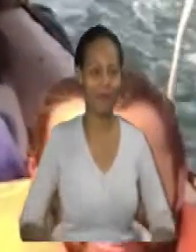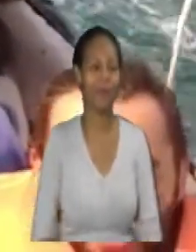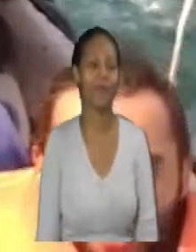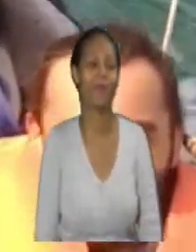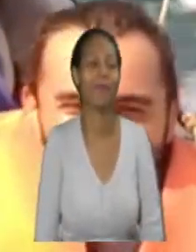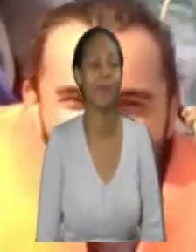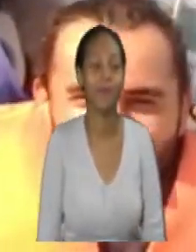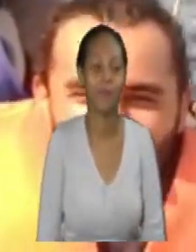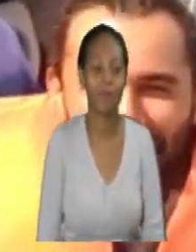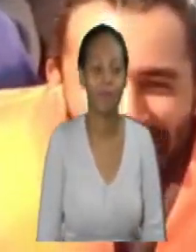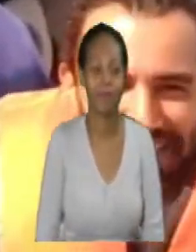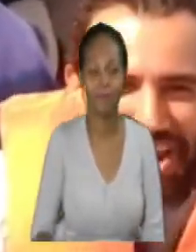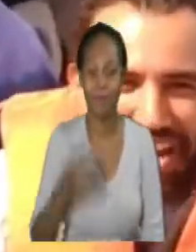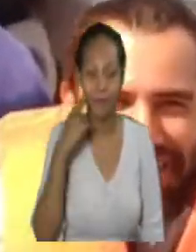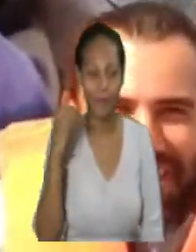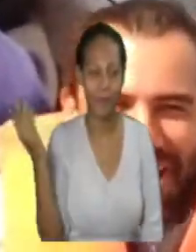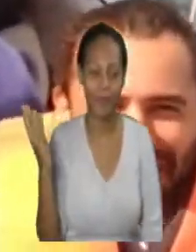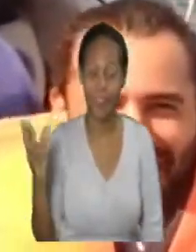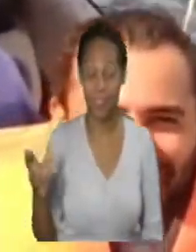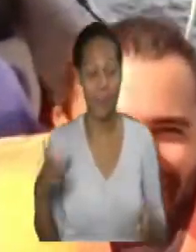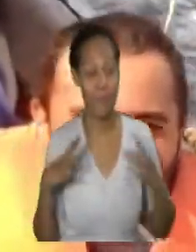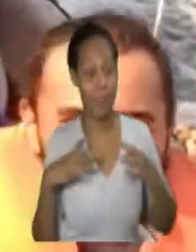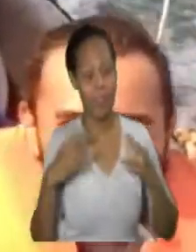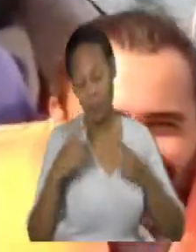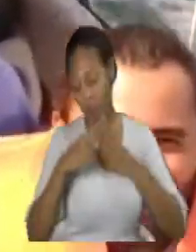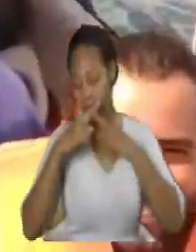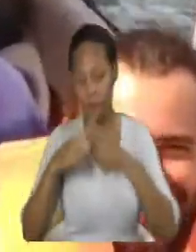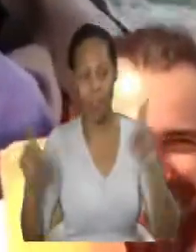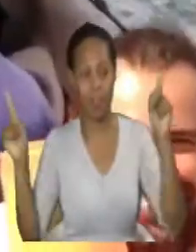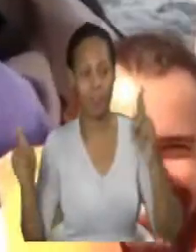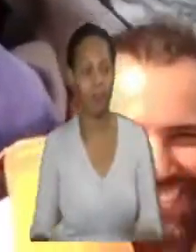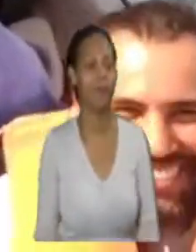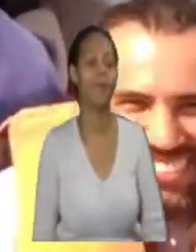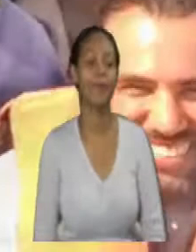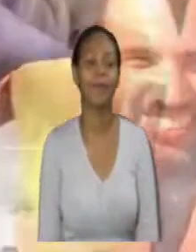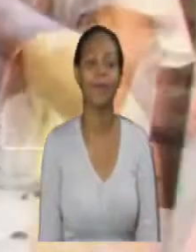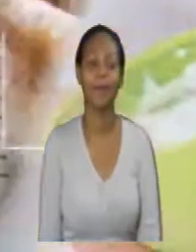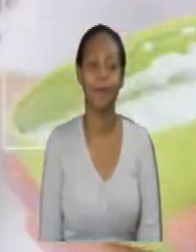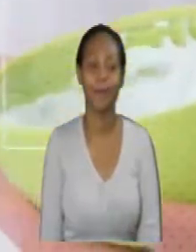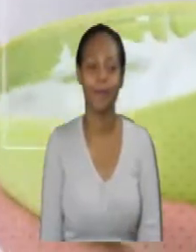Proyectos Tours, vive las vacaciones de otra manera.